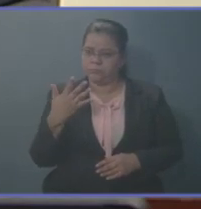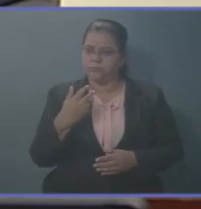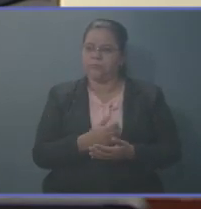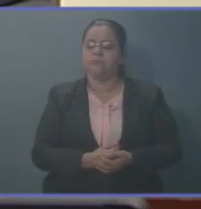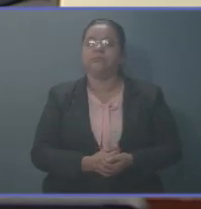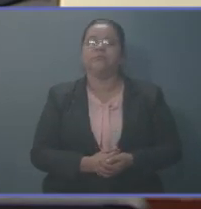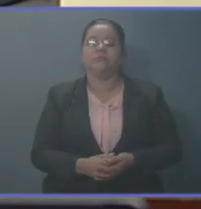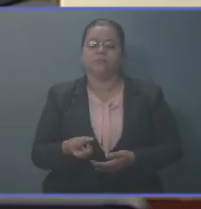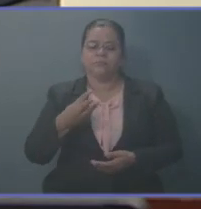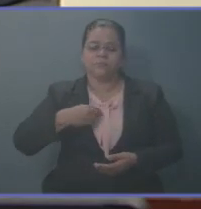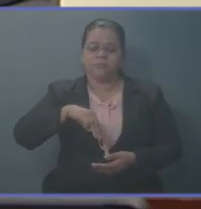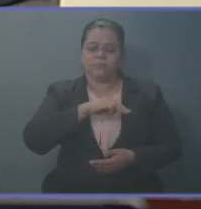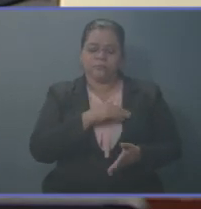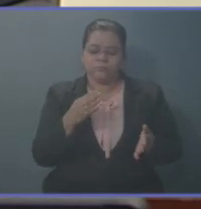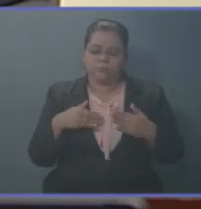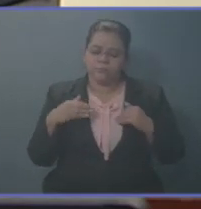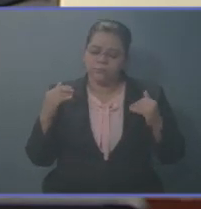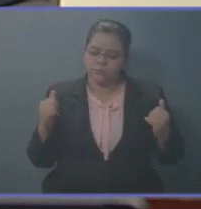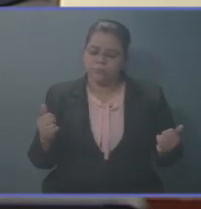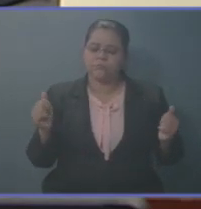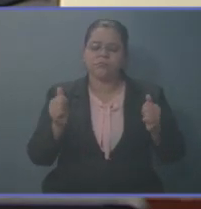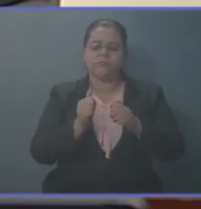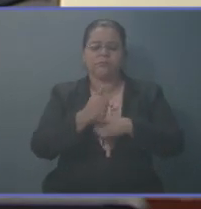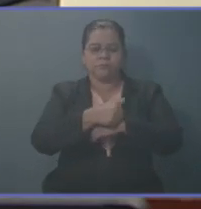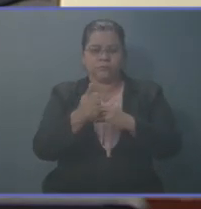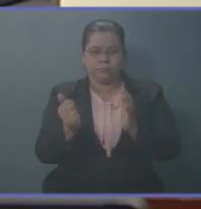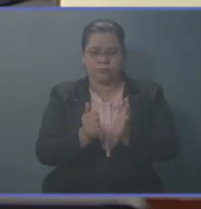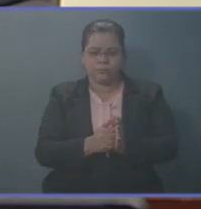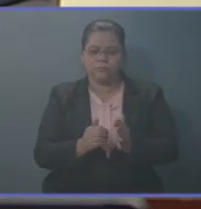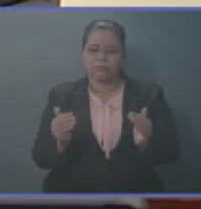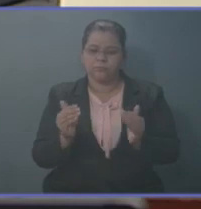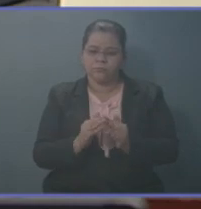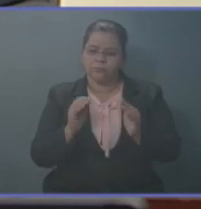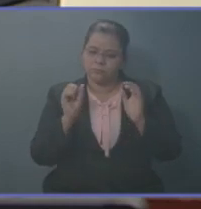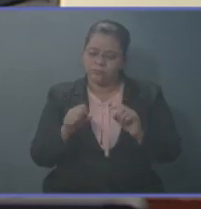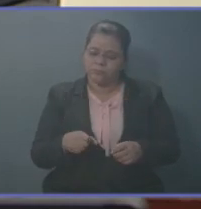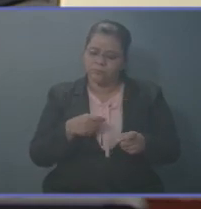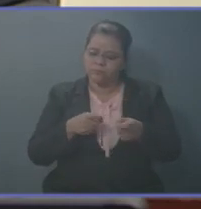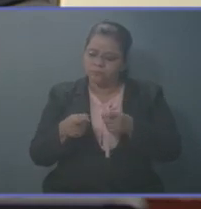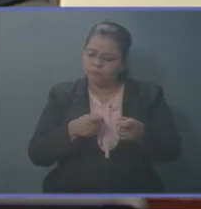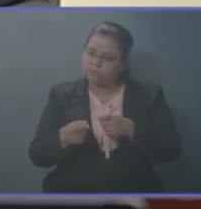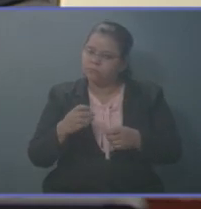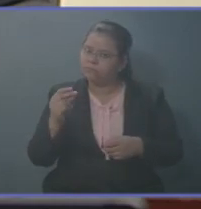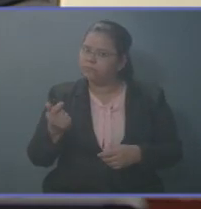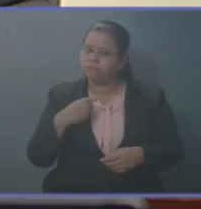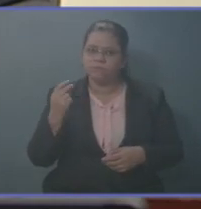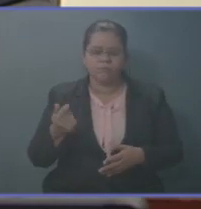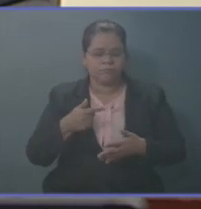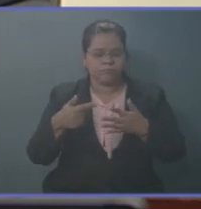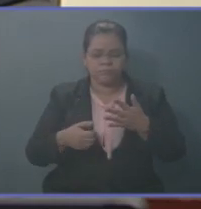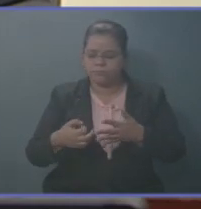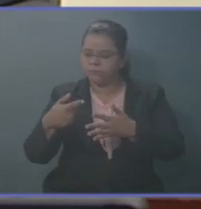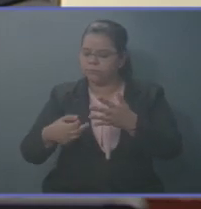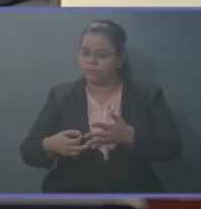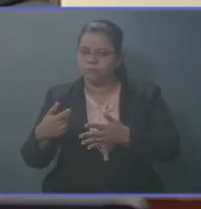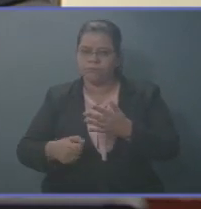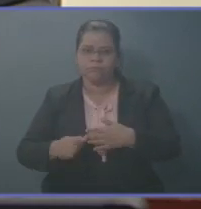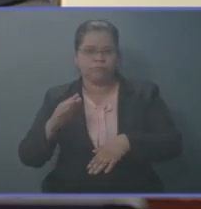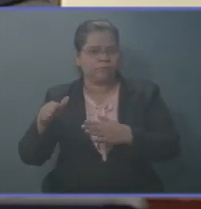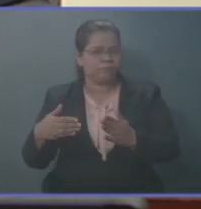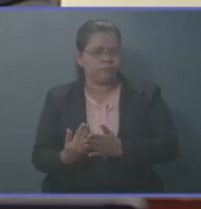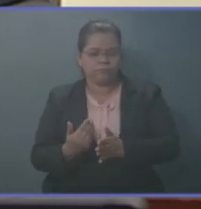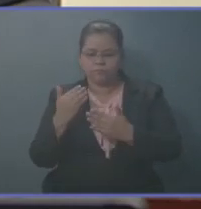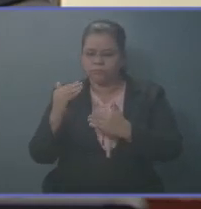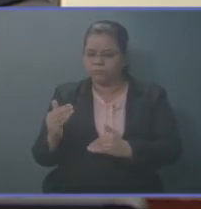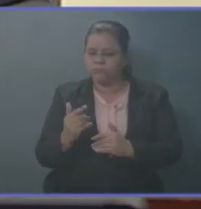exhortó al Ministerio de Salud y a la Asamblea Legislativa a regular con urgencia las medidas limitadoras a la